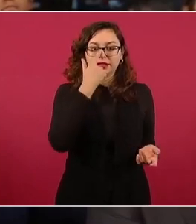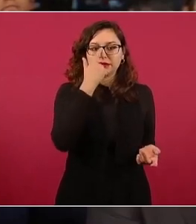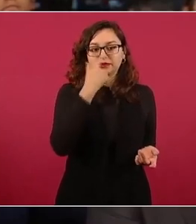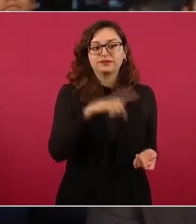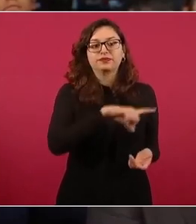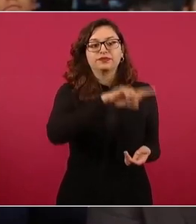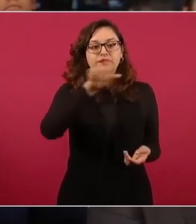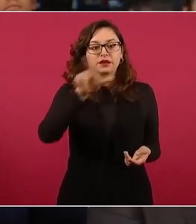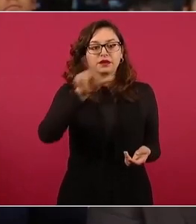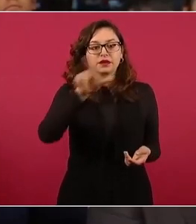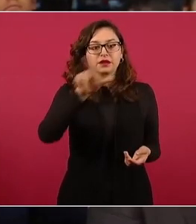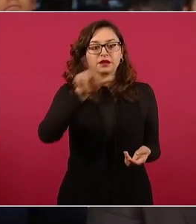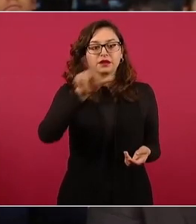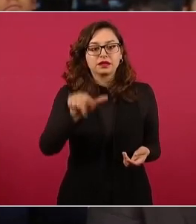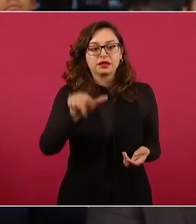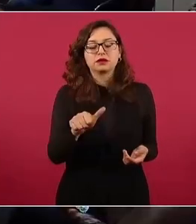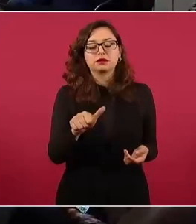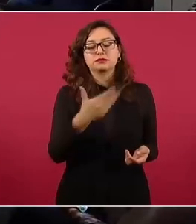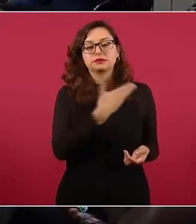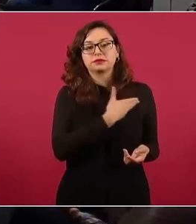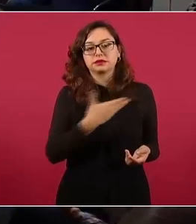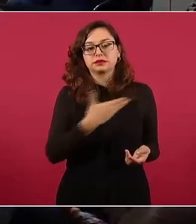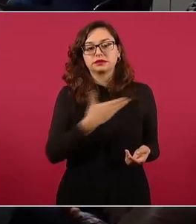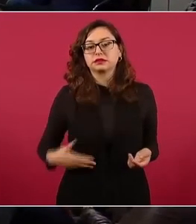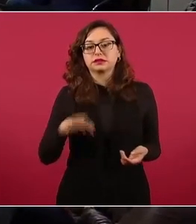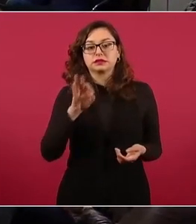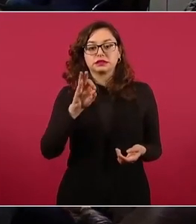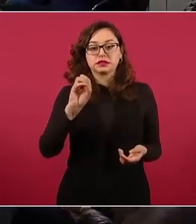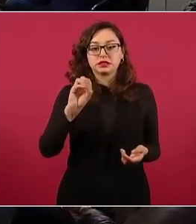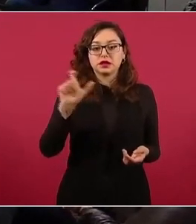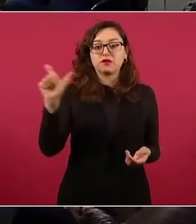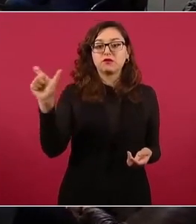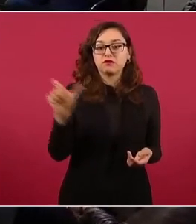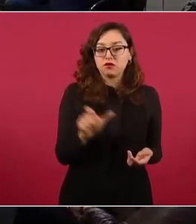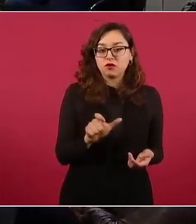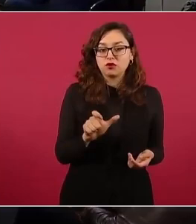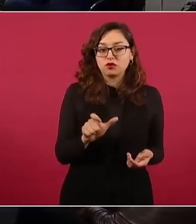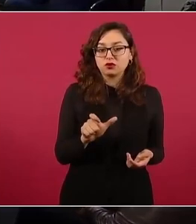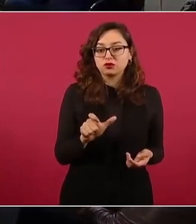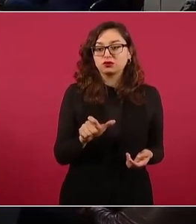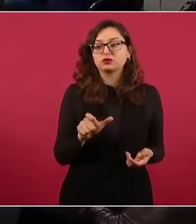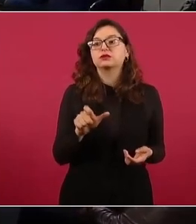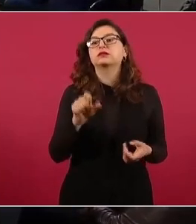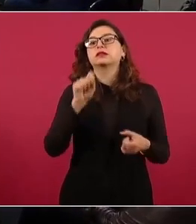vendió Seguros Hidalgo. Seguros Hidalgo era también del gobierno,